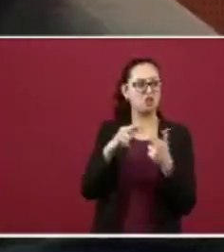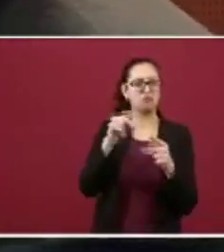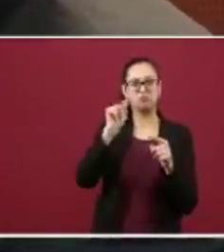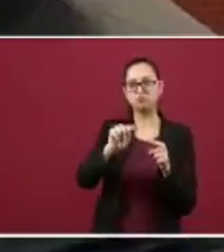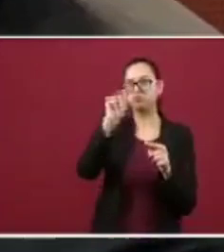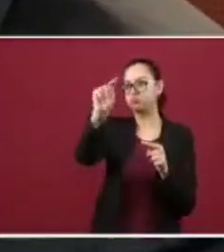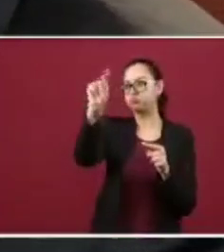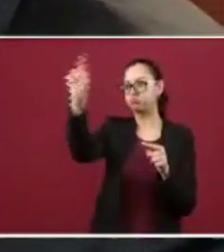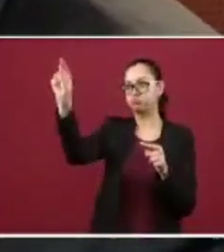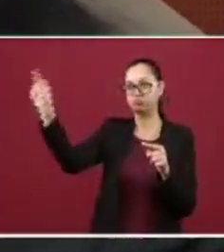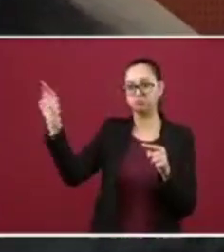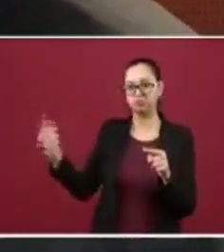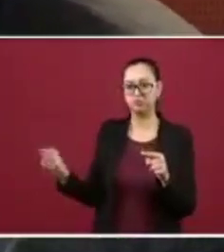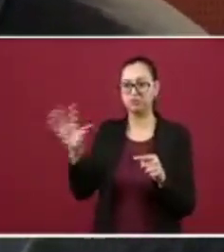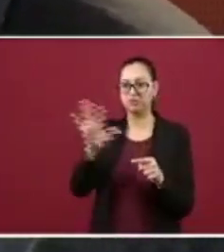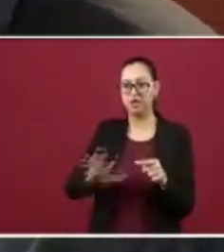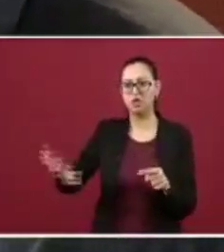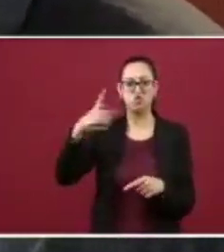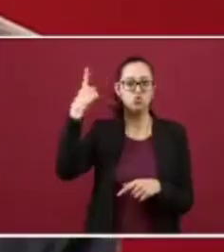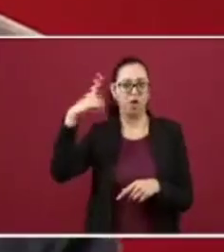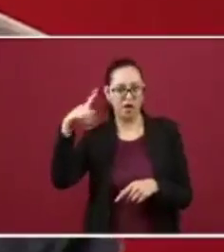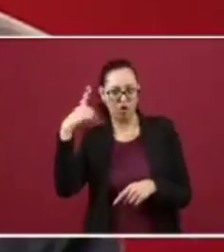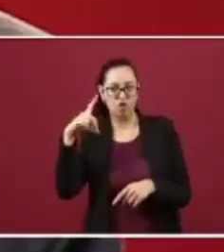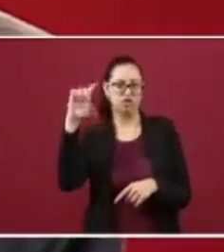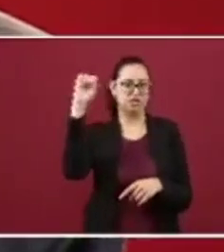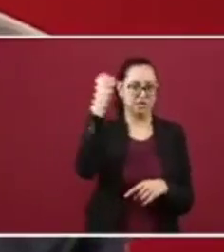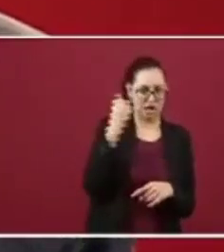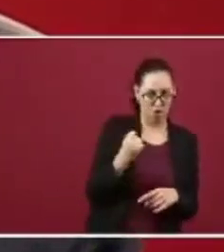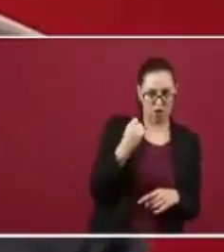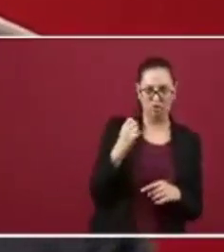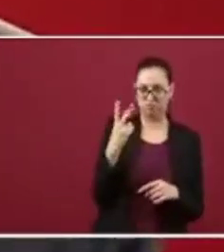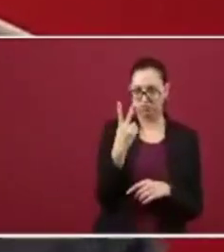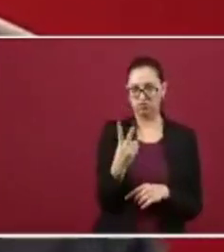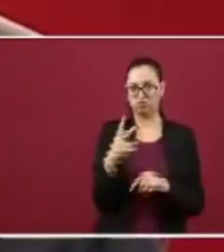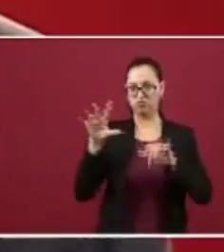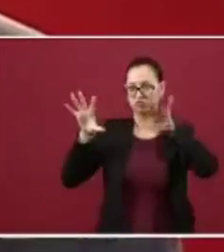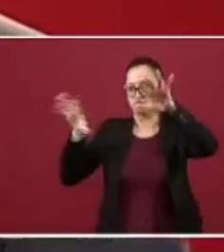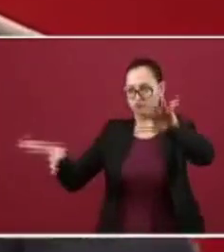de Durango y Sinaloa. Entonces,